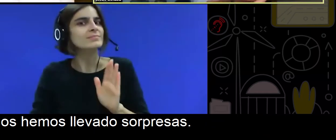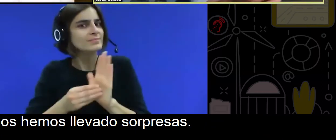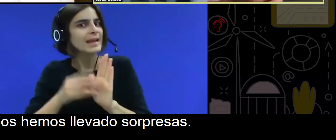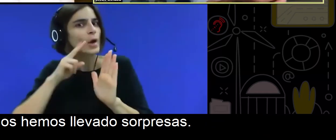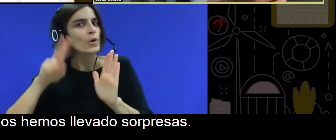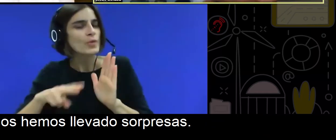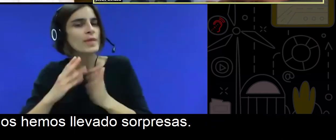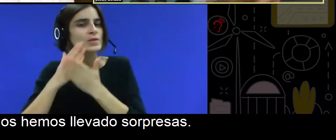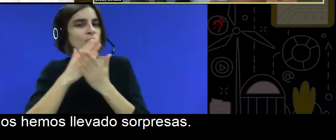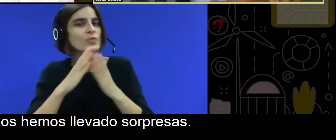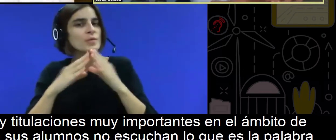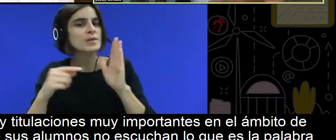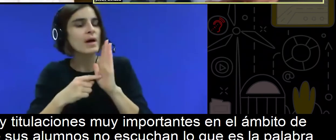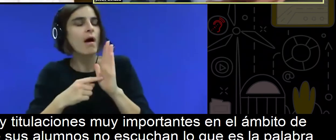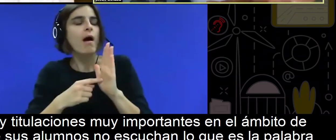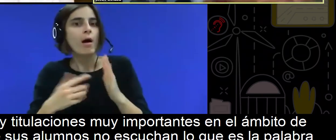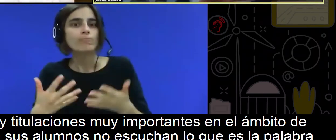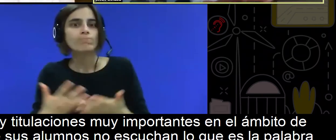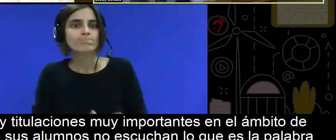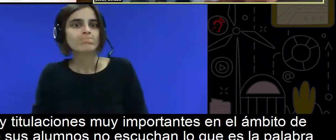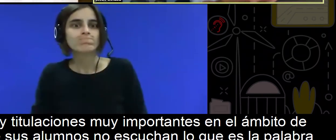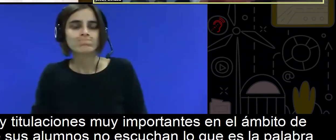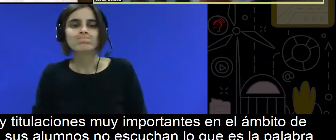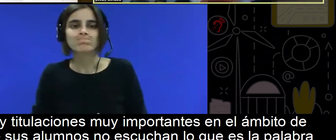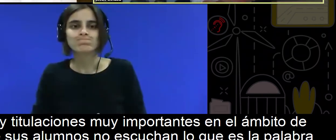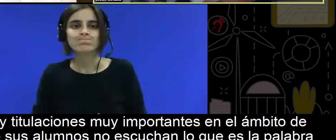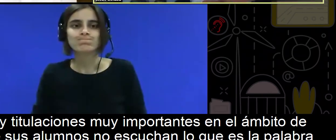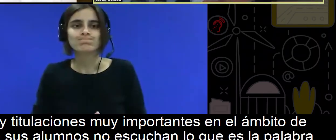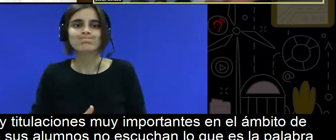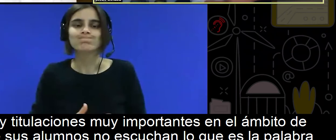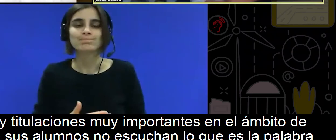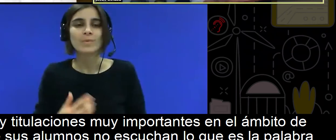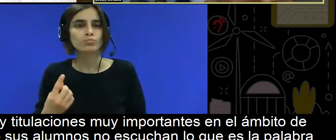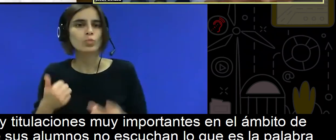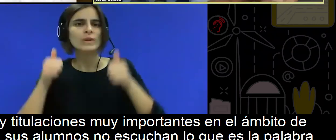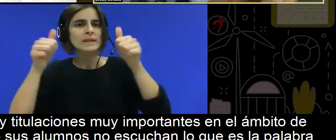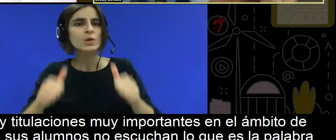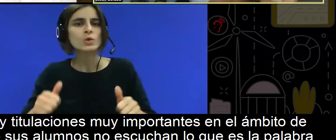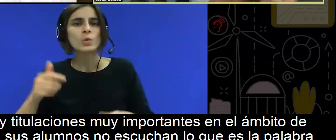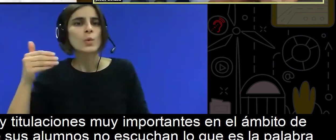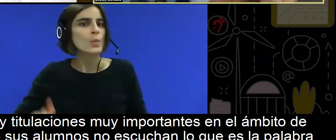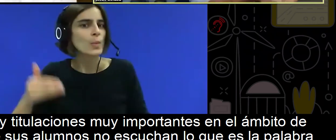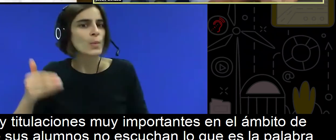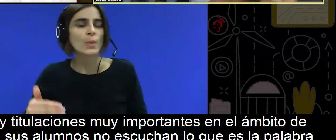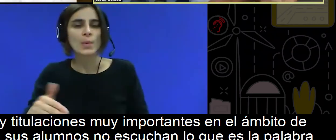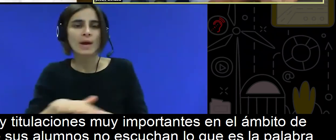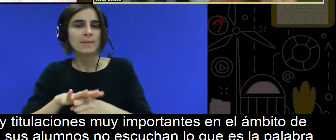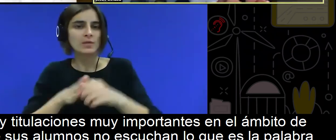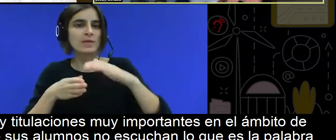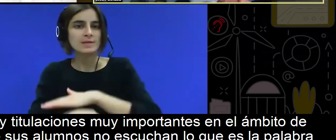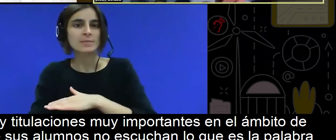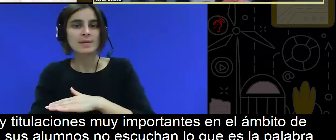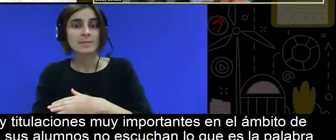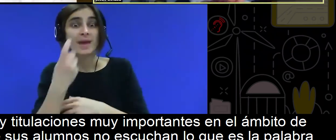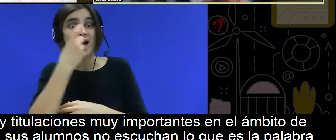pues nos hemos llevado alguna sorpresa, ¿no? Ver que todavía hay titulaciones muy importantes en el ámbito de la accesibilidad que sus